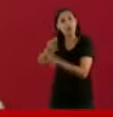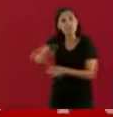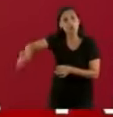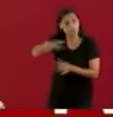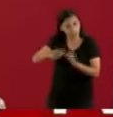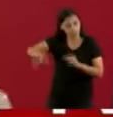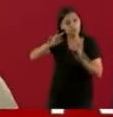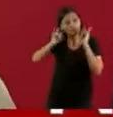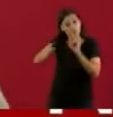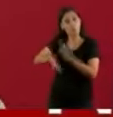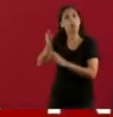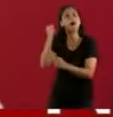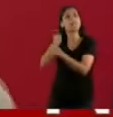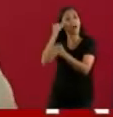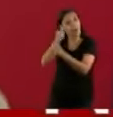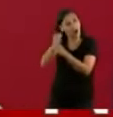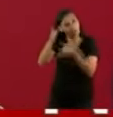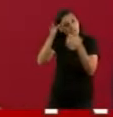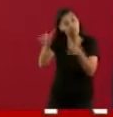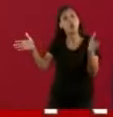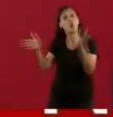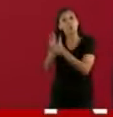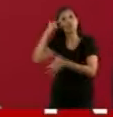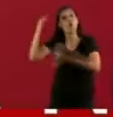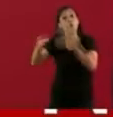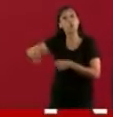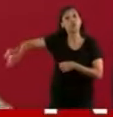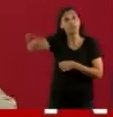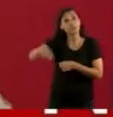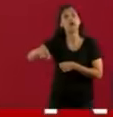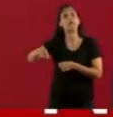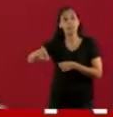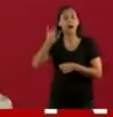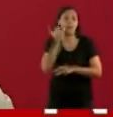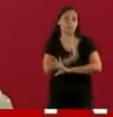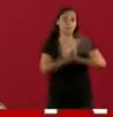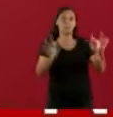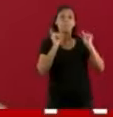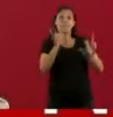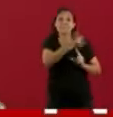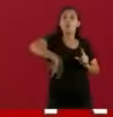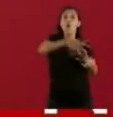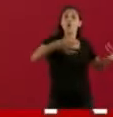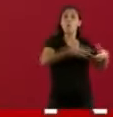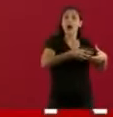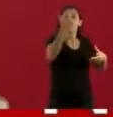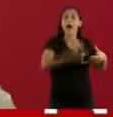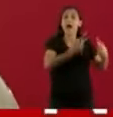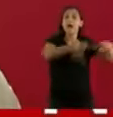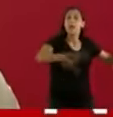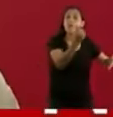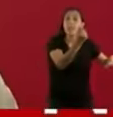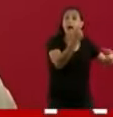van a estar trabajando en conjunto, junto a la justicia, para sacarles todos los